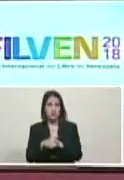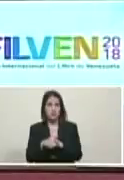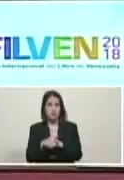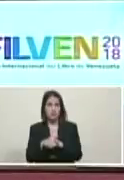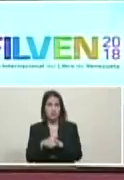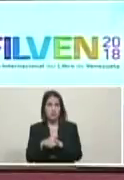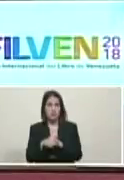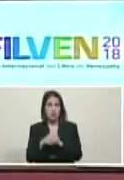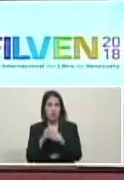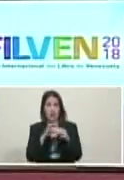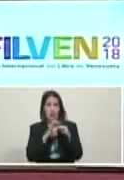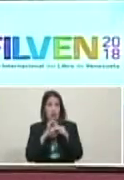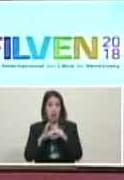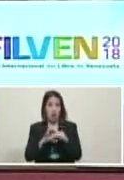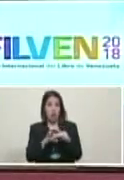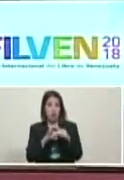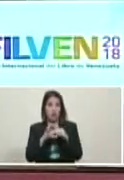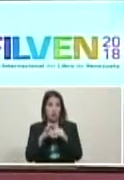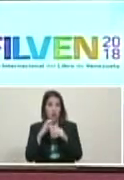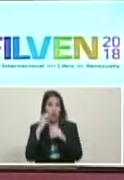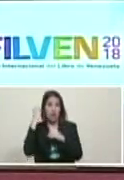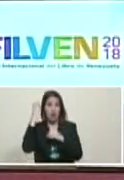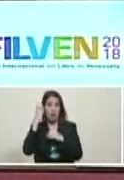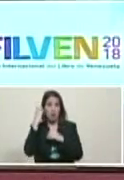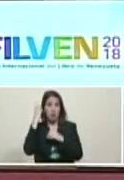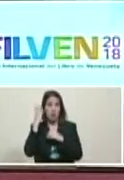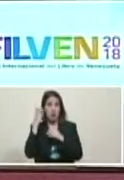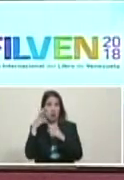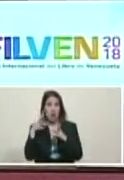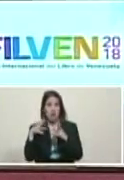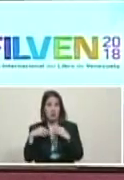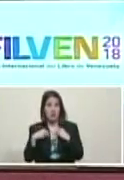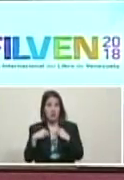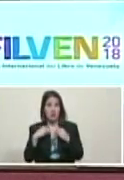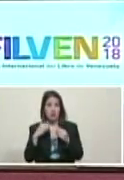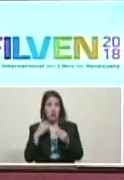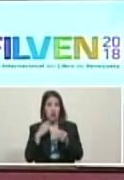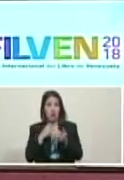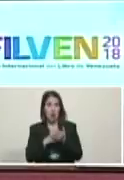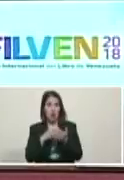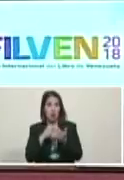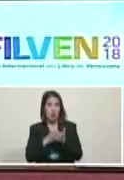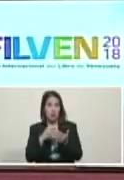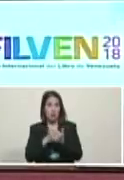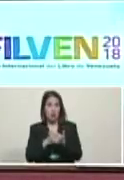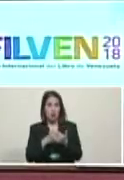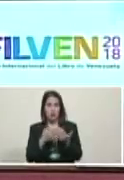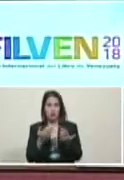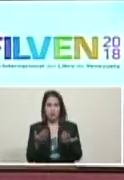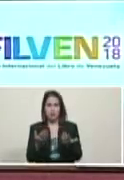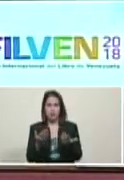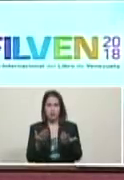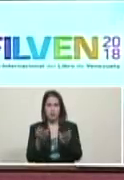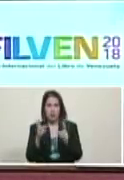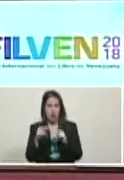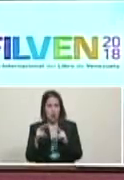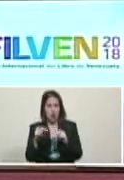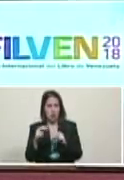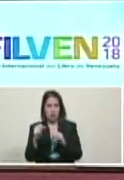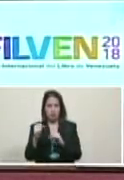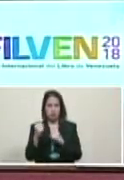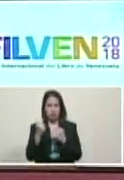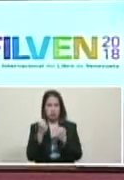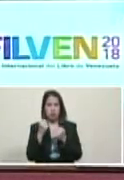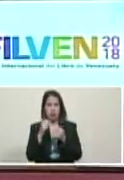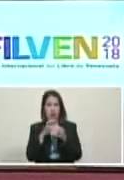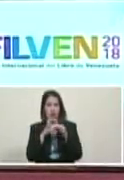Y la Unión Europea acepta los pagos en euros de Venezuela, no nos tiene bloqueado, ni lo va a tener nunca Venezuela bloqueado. La Unión Europea